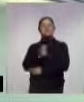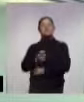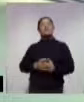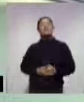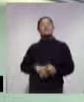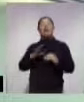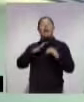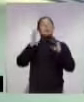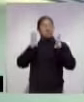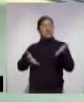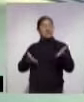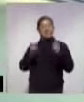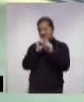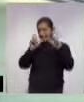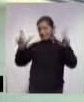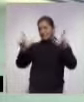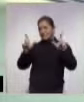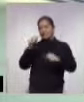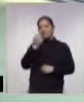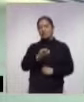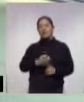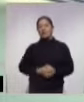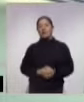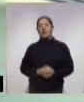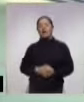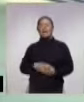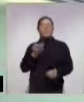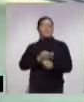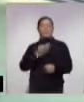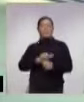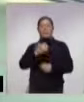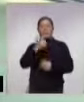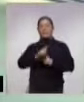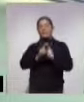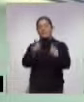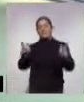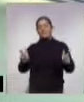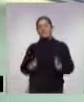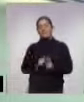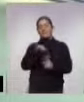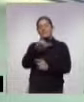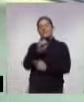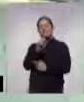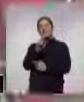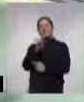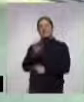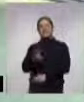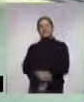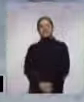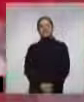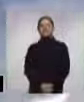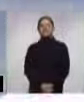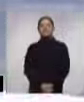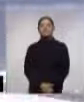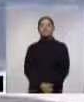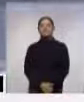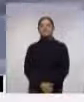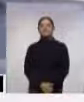encuentran listos los rivales para estas finales en la liga de su categoría máster.